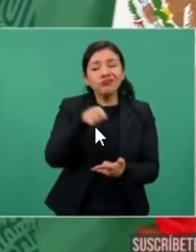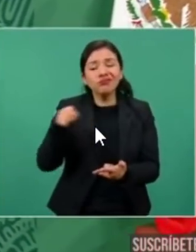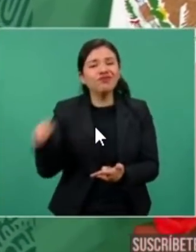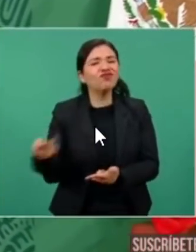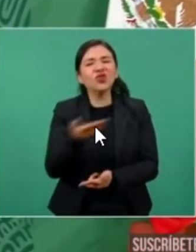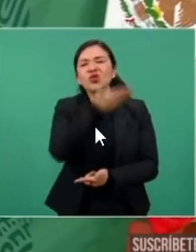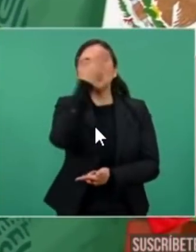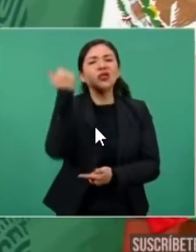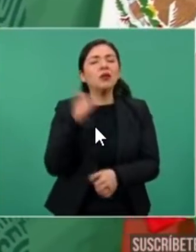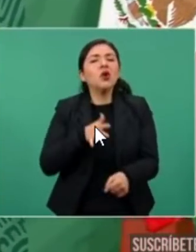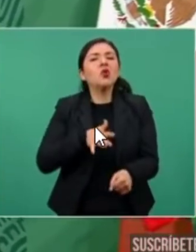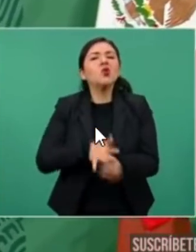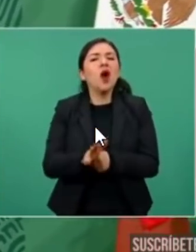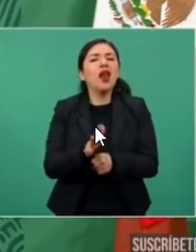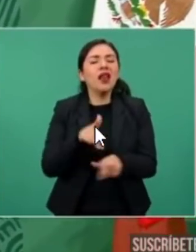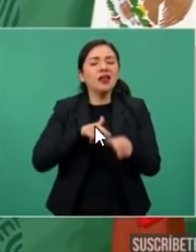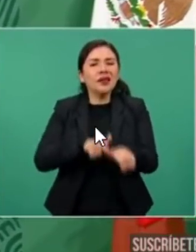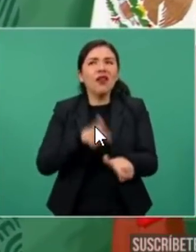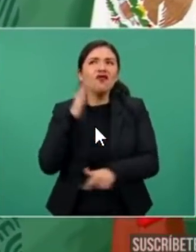hacia dónde